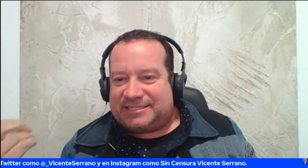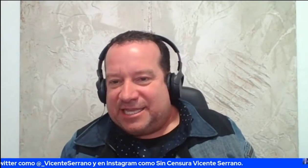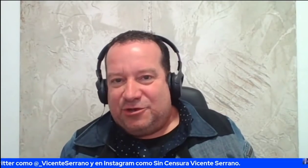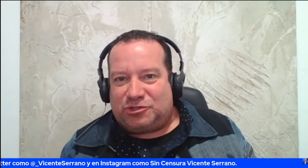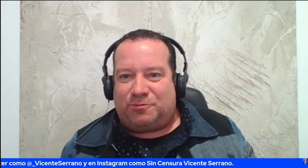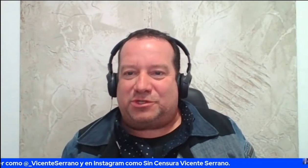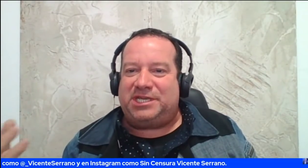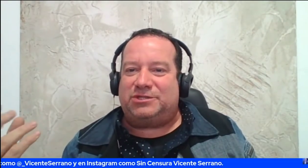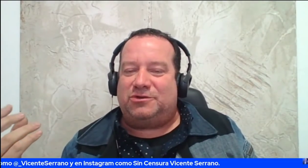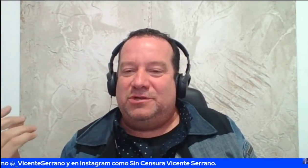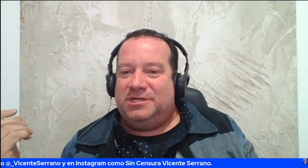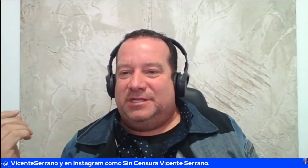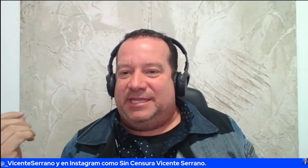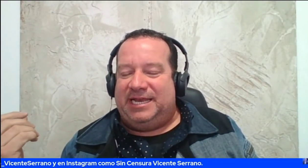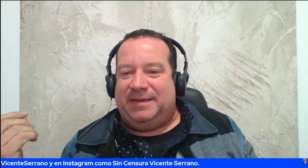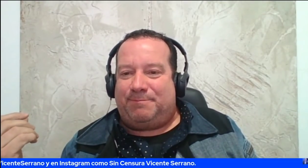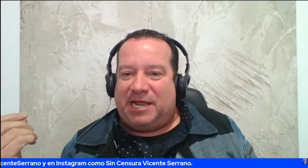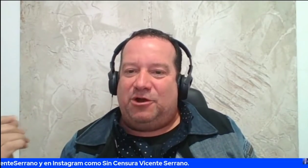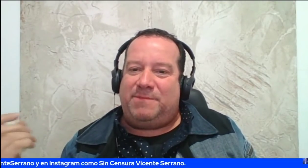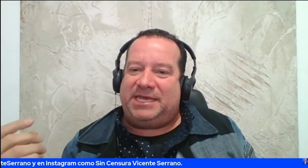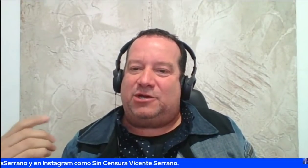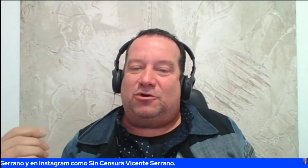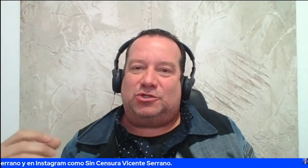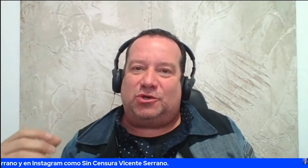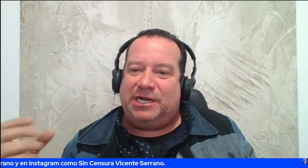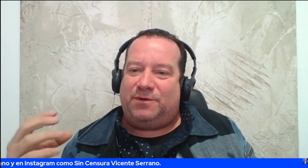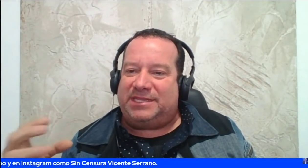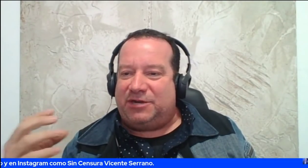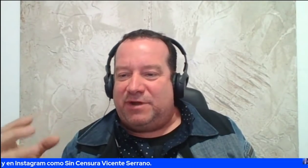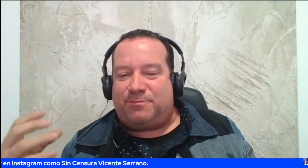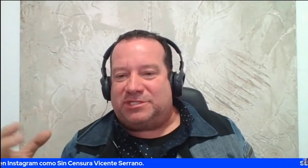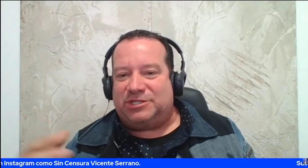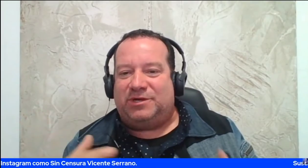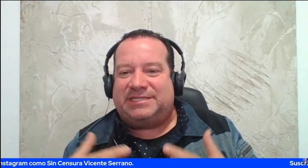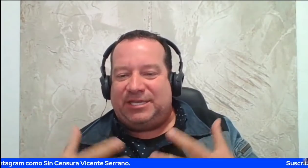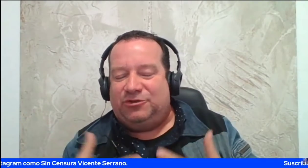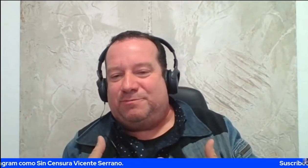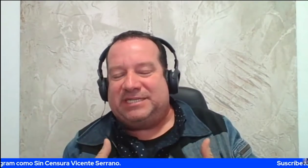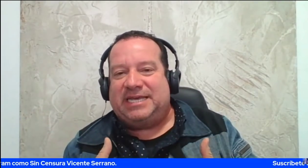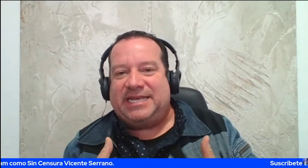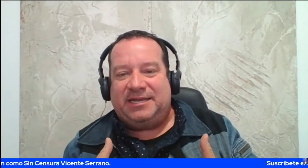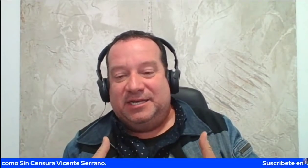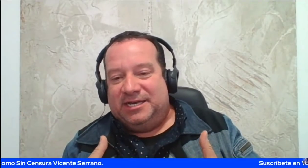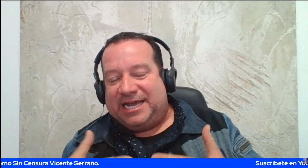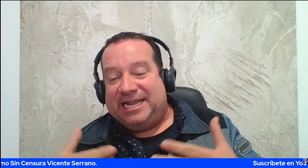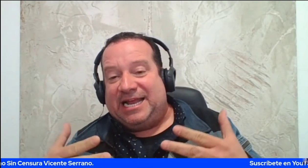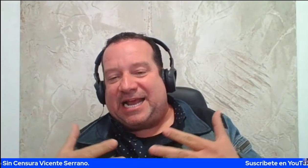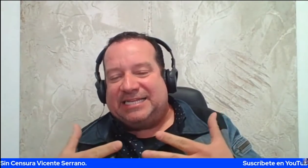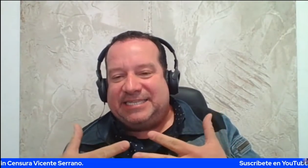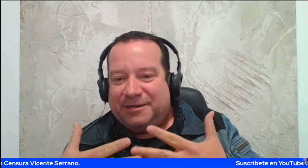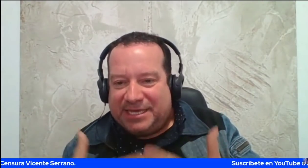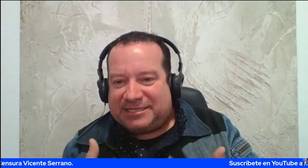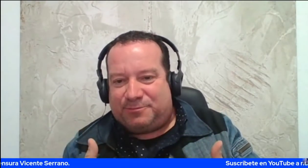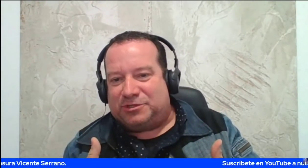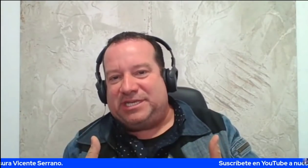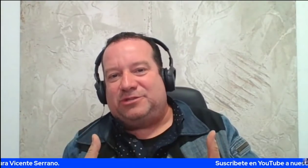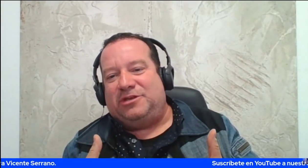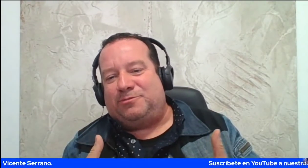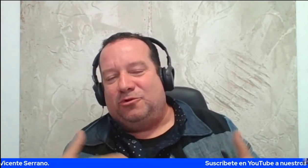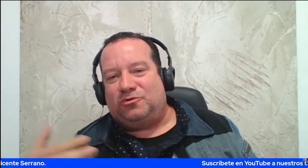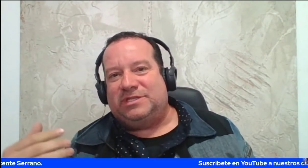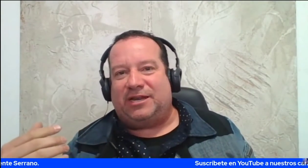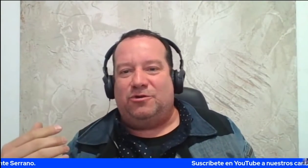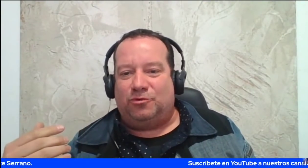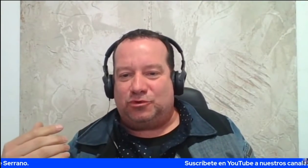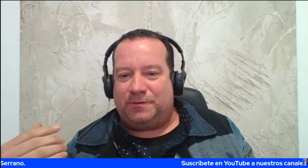generan el 78% del empleo en México, son el 99% del tejido empresarial, generan casi el 20%